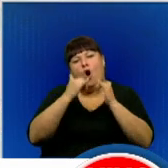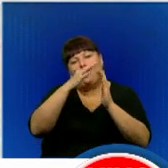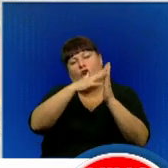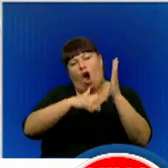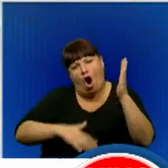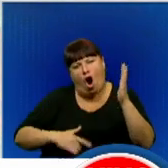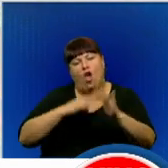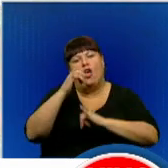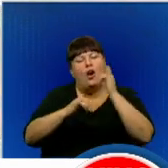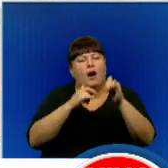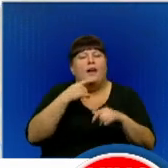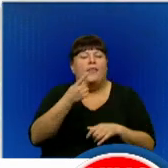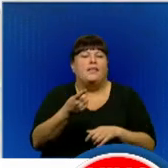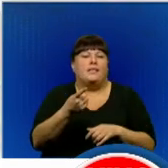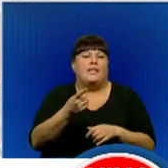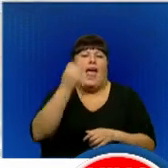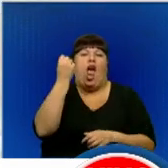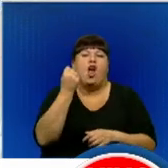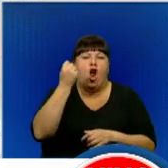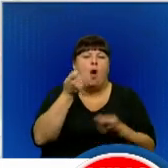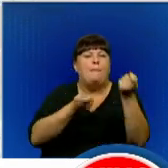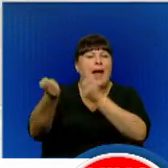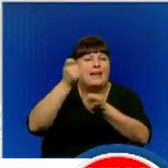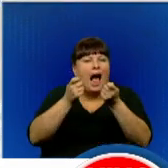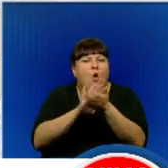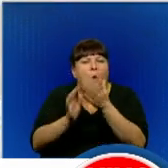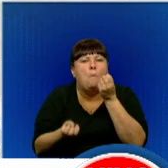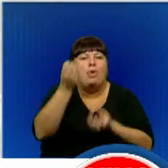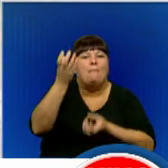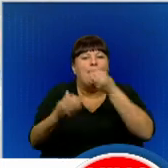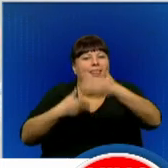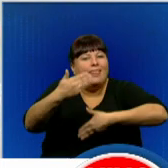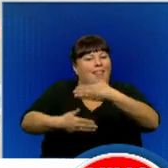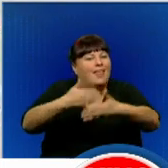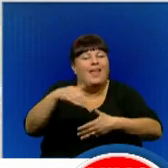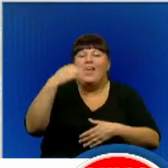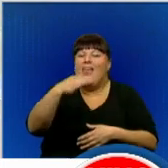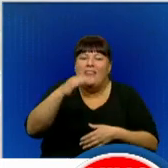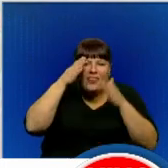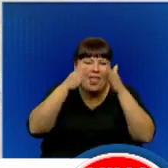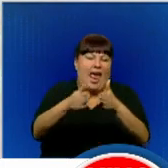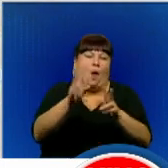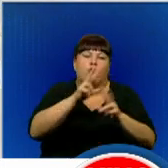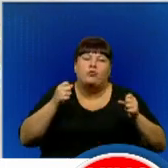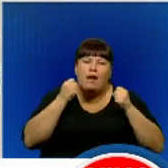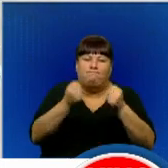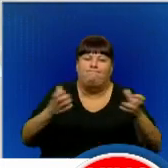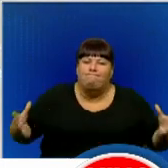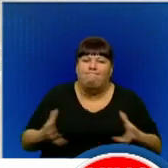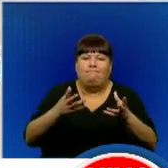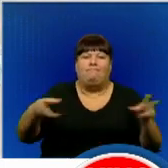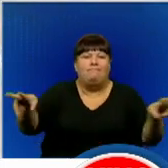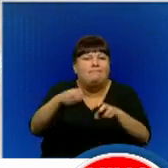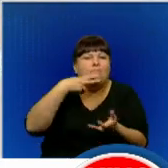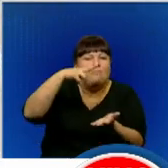plantea que la economía de mercados emergentes en desarrollo deben centrarse en fortalecer la capacidad tributaria